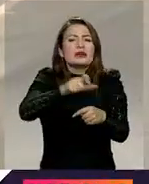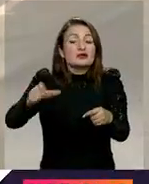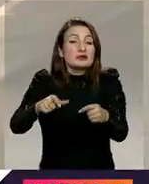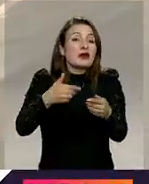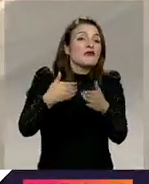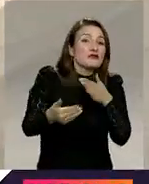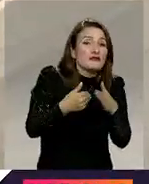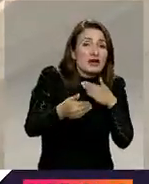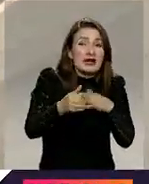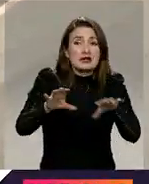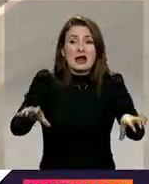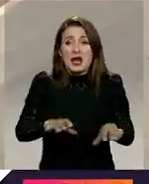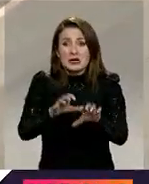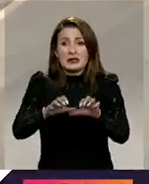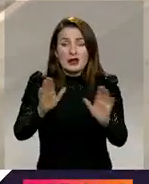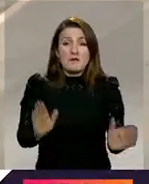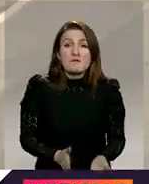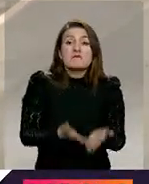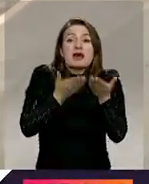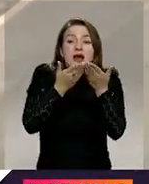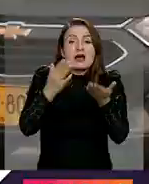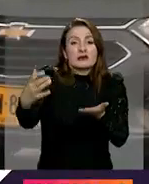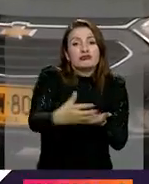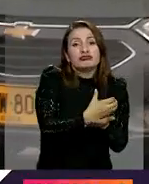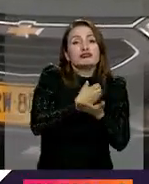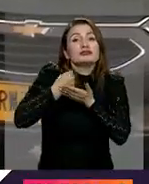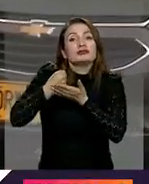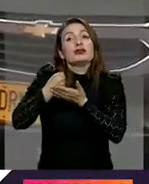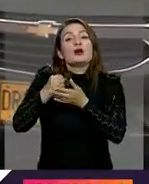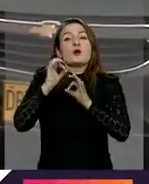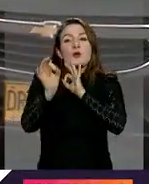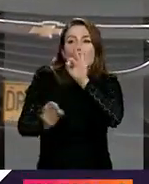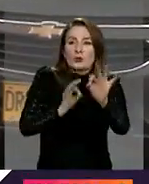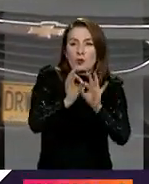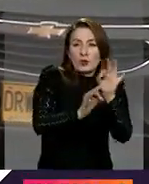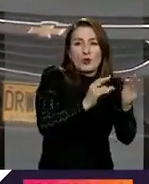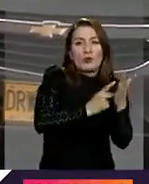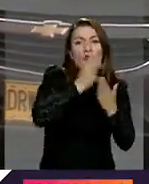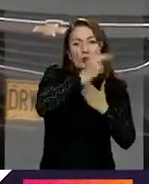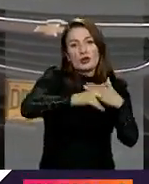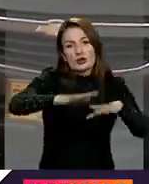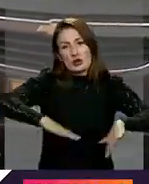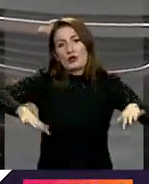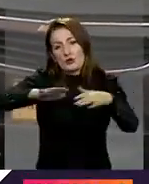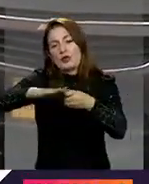mayores facilidades y aumentar así el recaudo para la implementación de proyectos viales en el departamento.